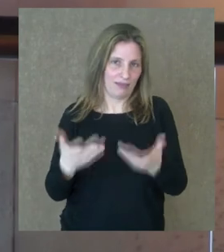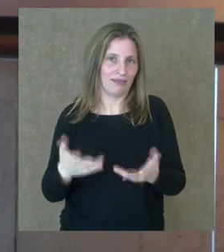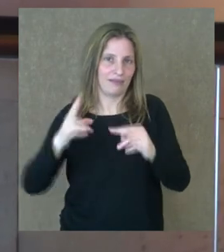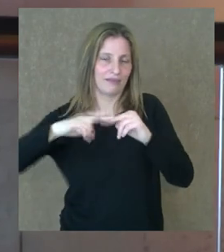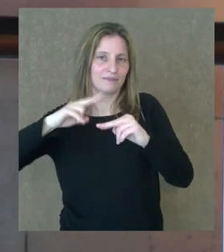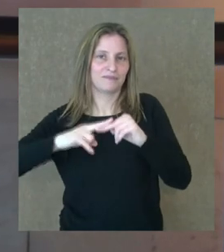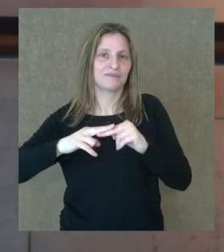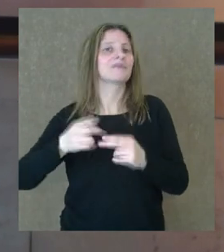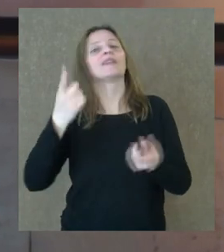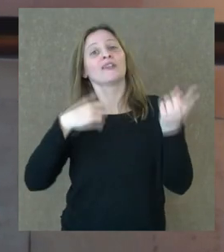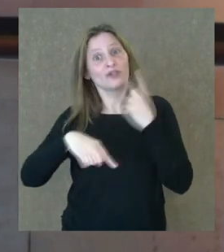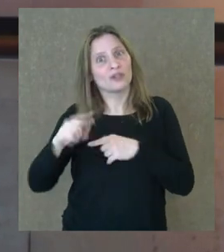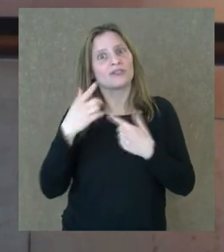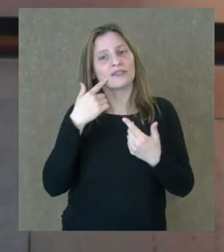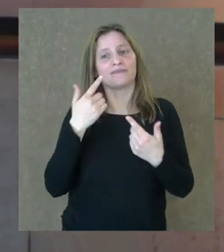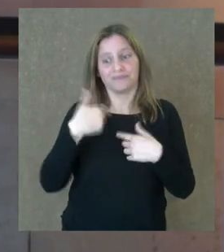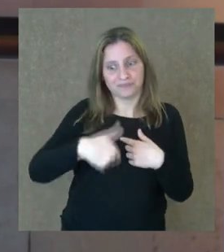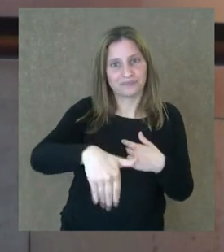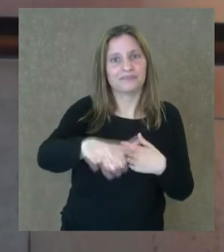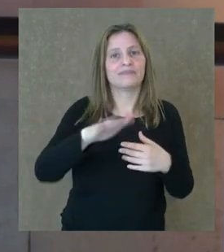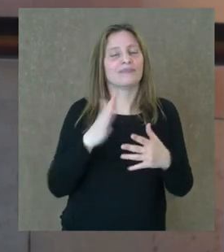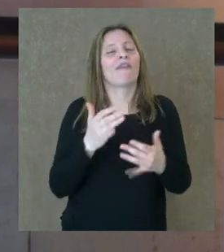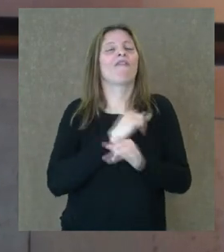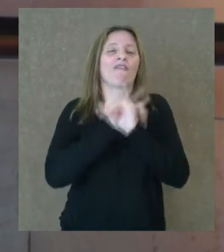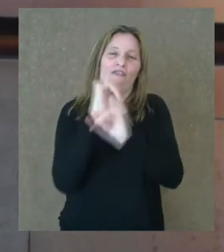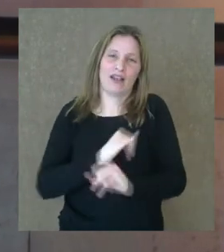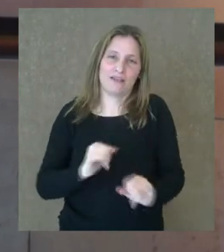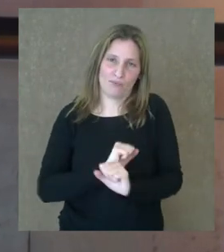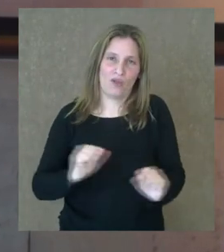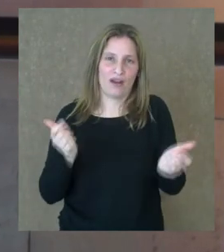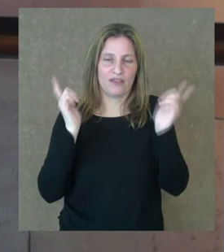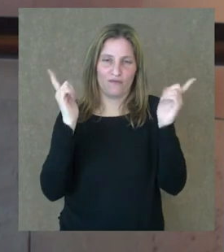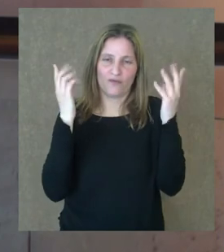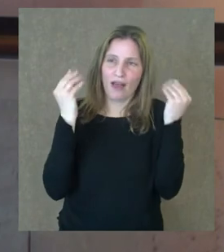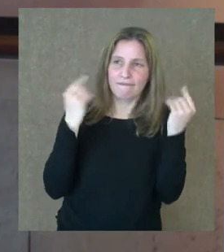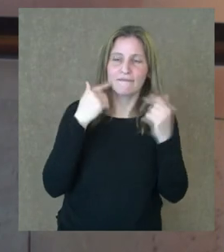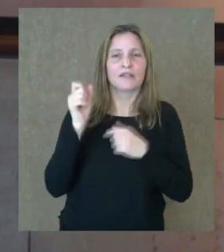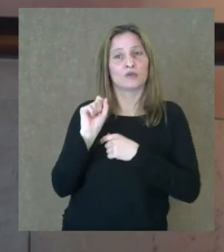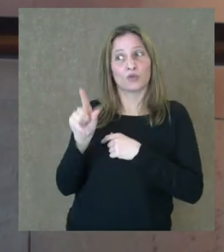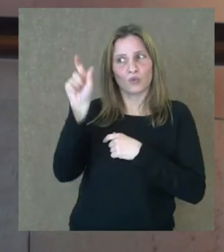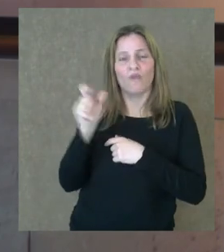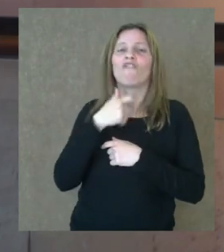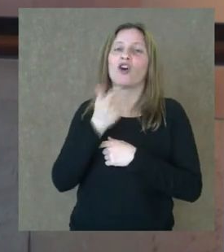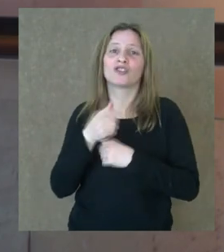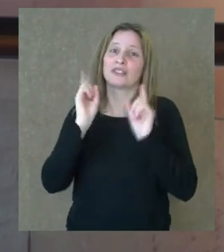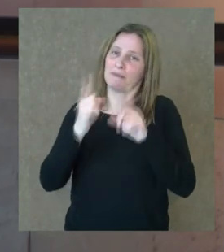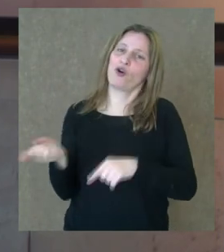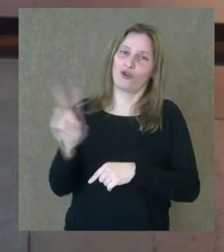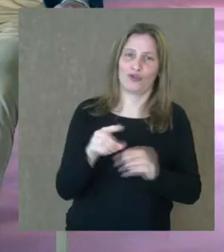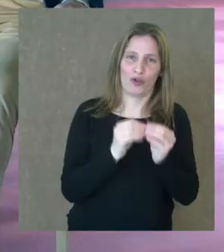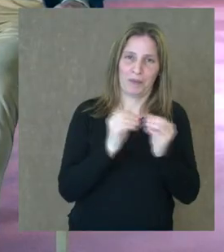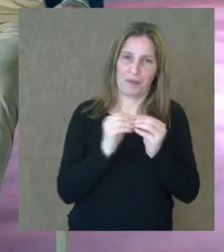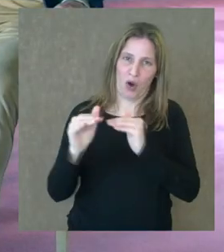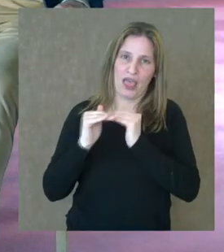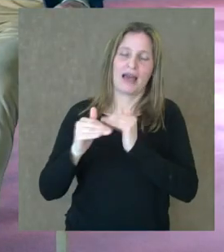esto es instituto doble así que nos encontraremos está estaremos muy felices de poder disfrutar de tu voz y de las voces de tus colegas esta